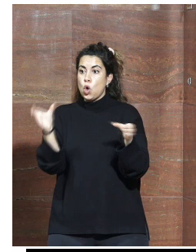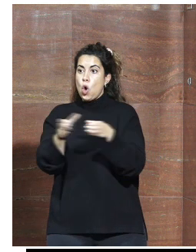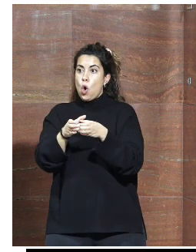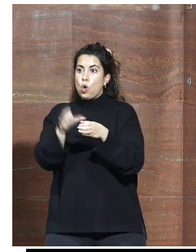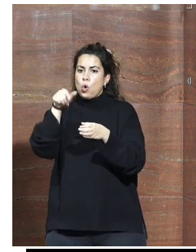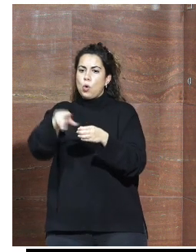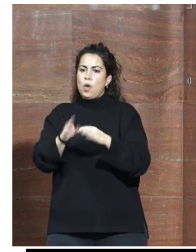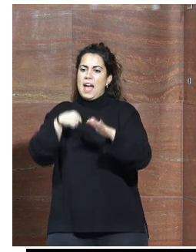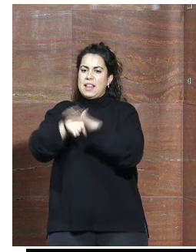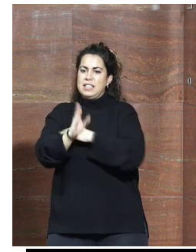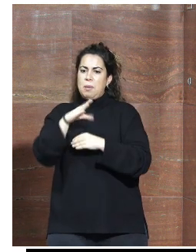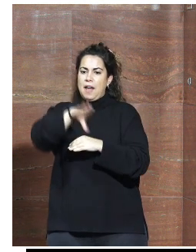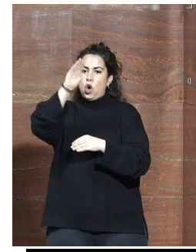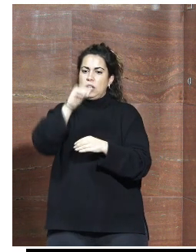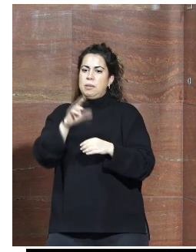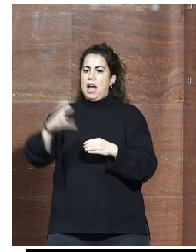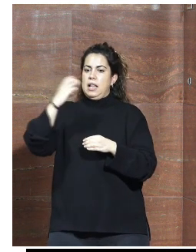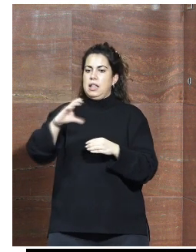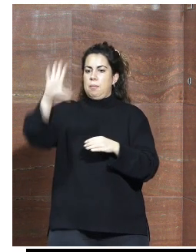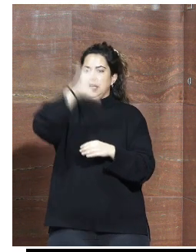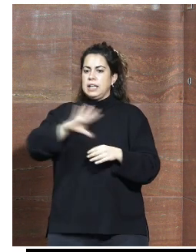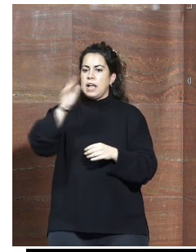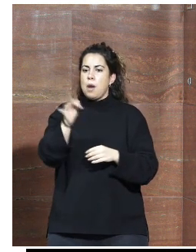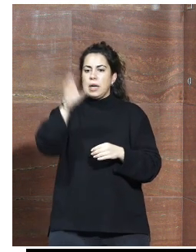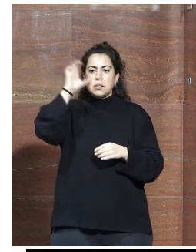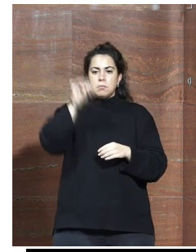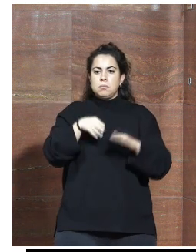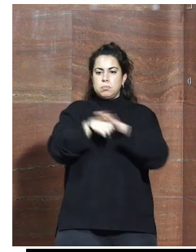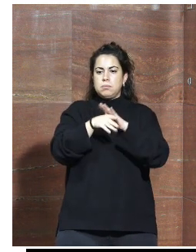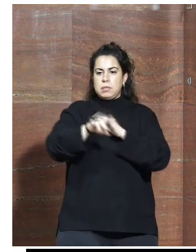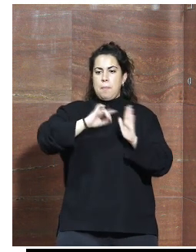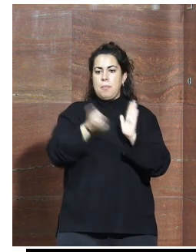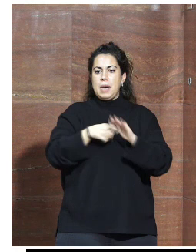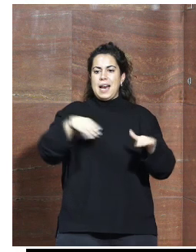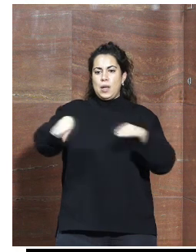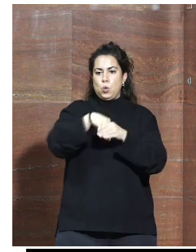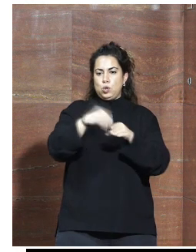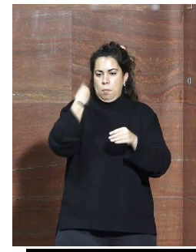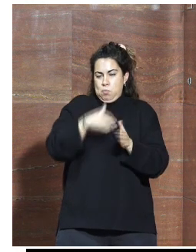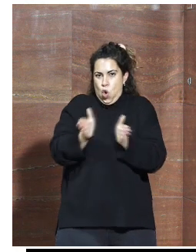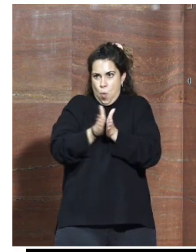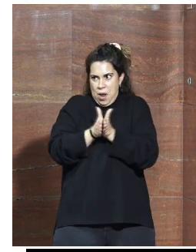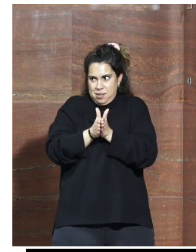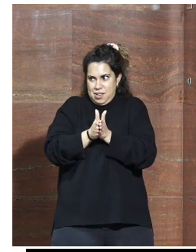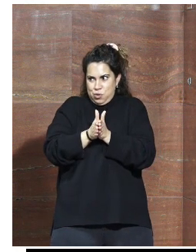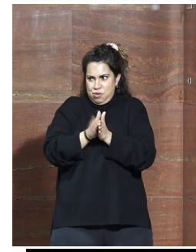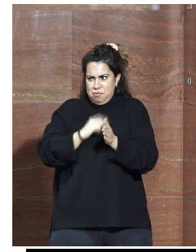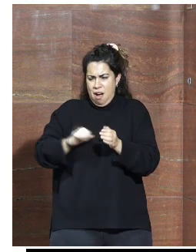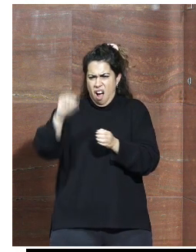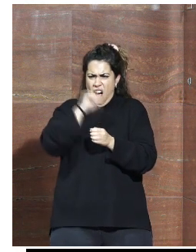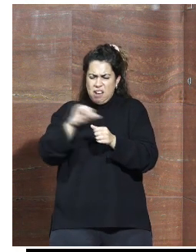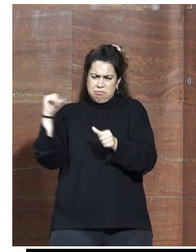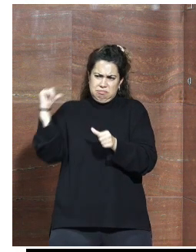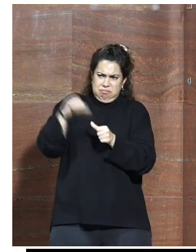CERMI estatal y del Observatorio de Accesibilidad Cognitiva de Plena Inclusión, donde hemos sido compañeros durante muchos